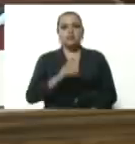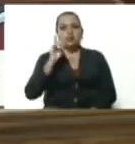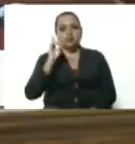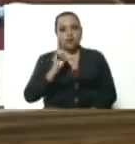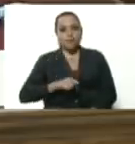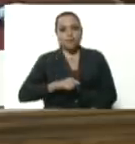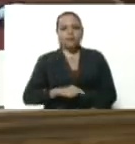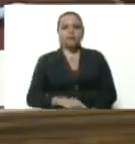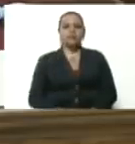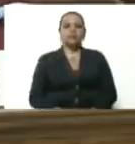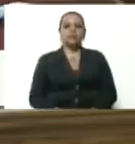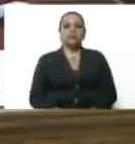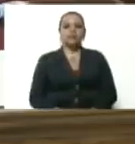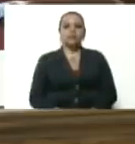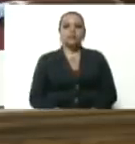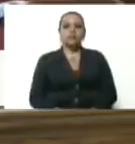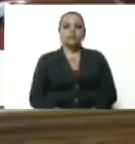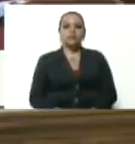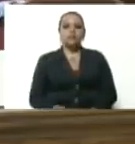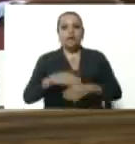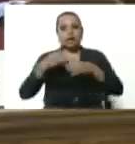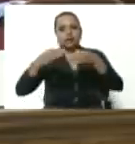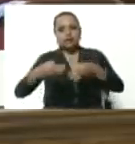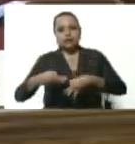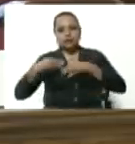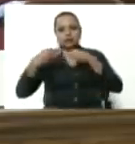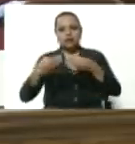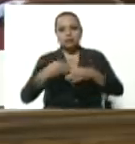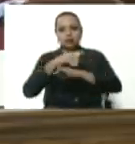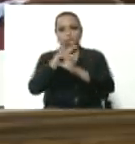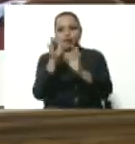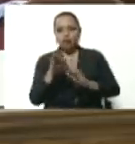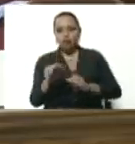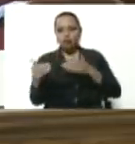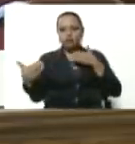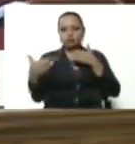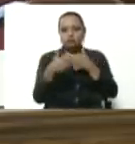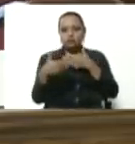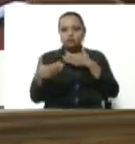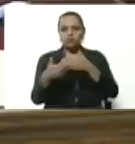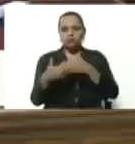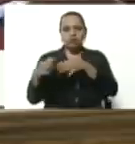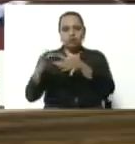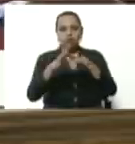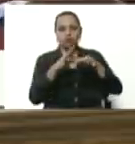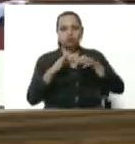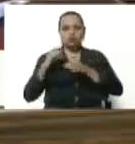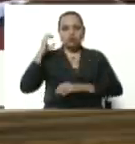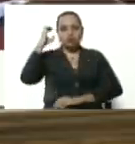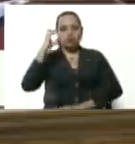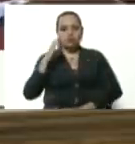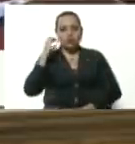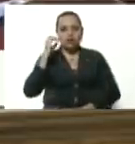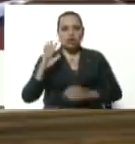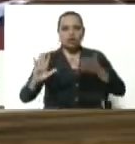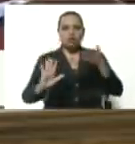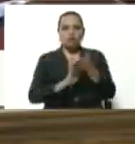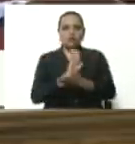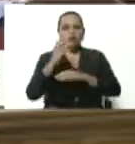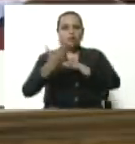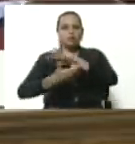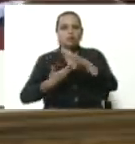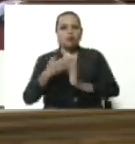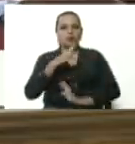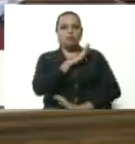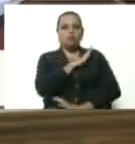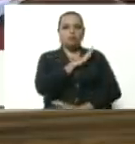Considerando que la constante y conspirativa injerencia de la Unión Europea en los asuntos internos